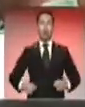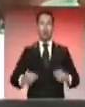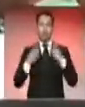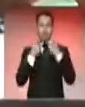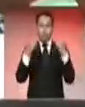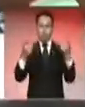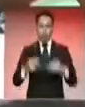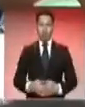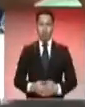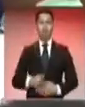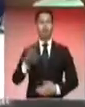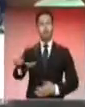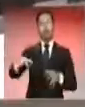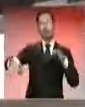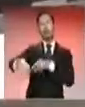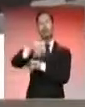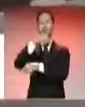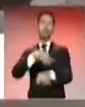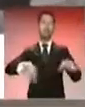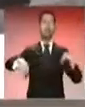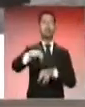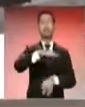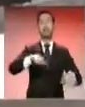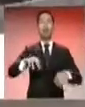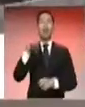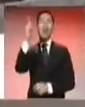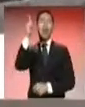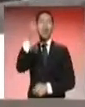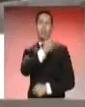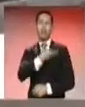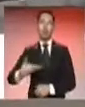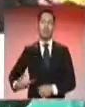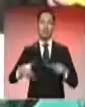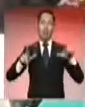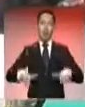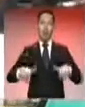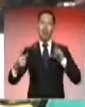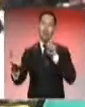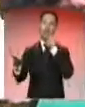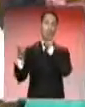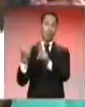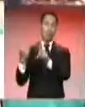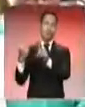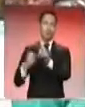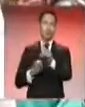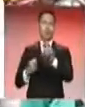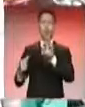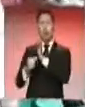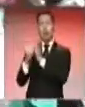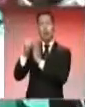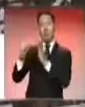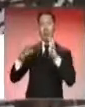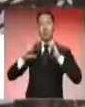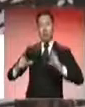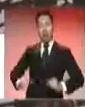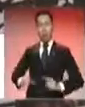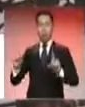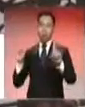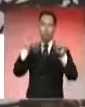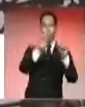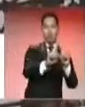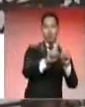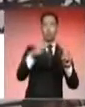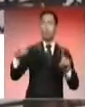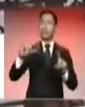El acto, como todas las semanas, estuvo presidido por el primer mandatario, Lenín Moreno, la ministra de Salud, Verónica Espinosa, y Gina